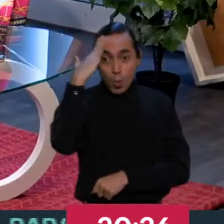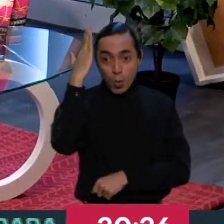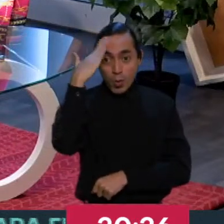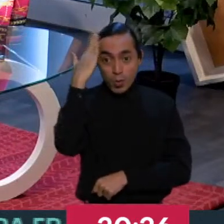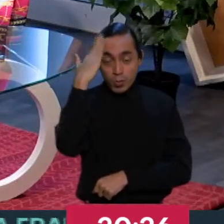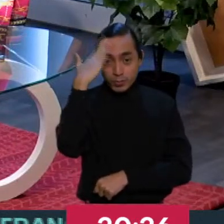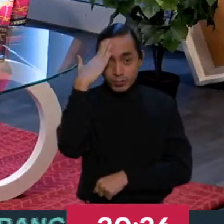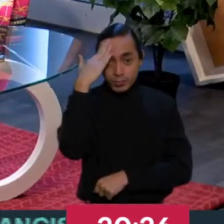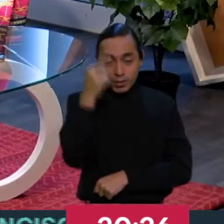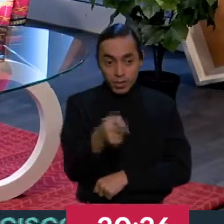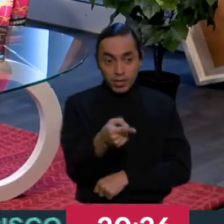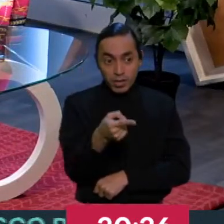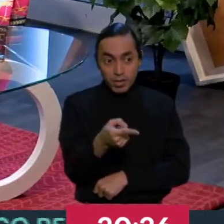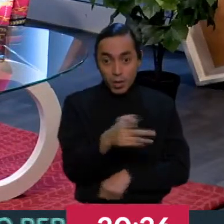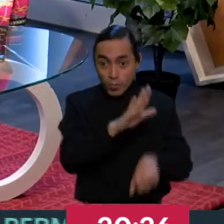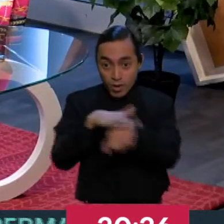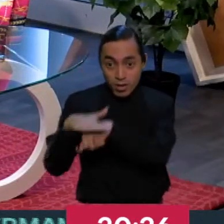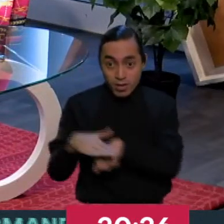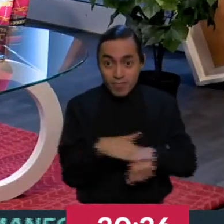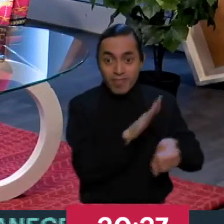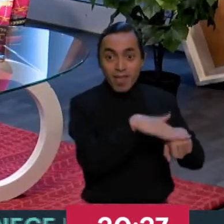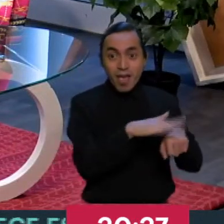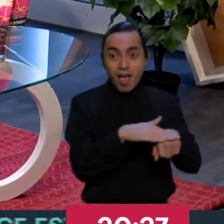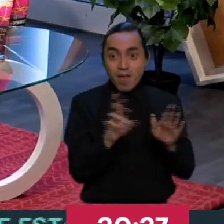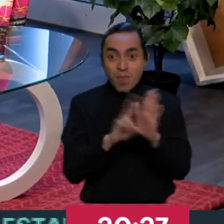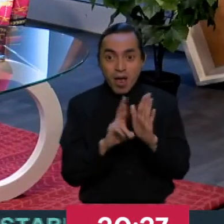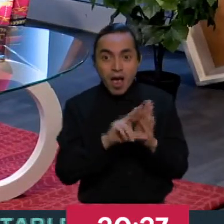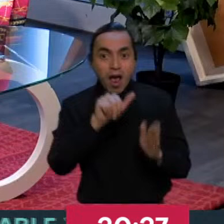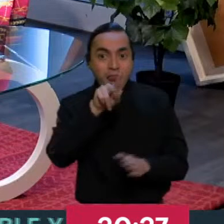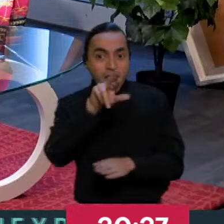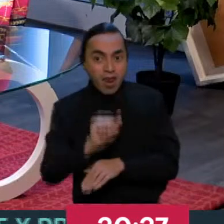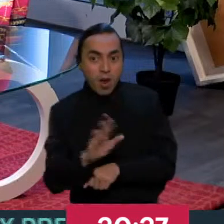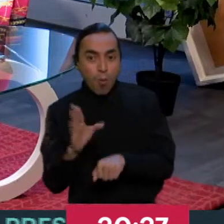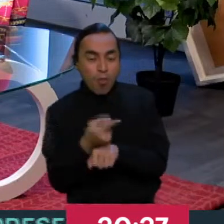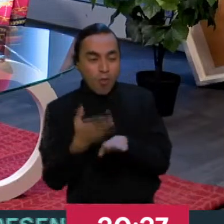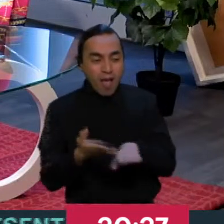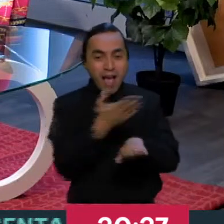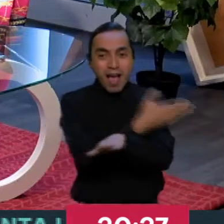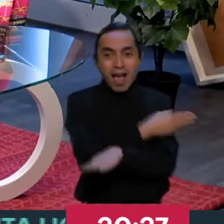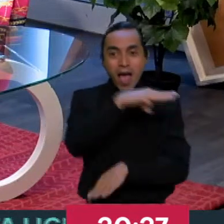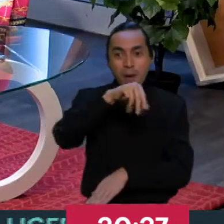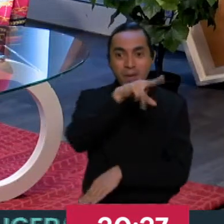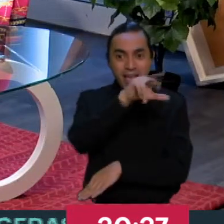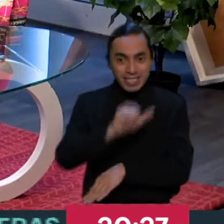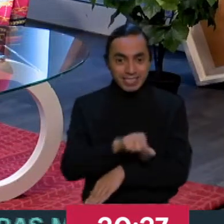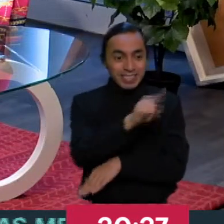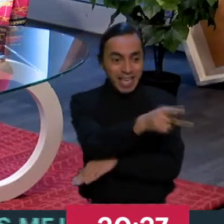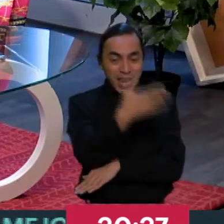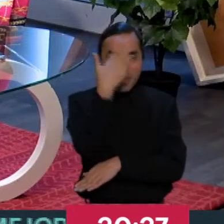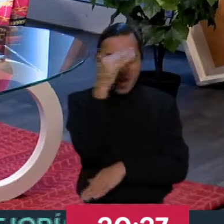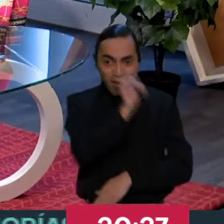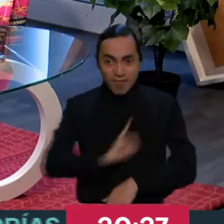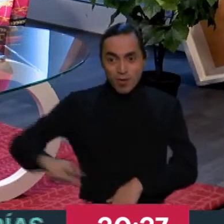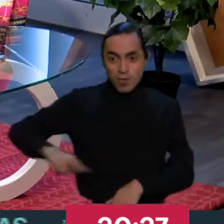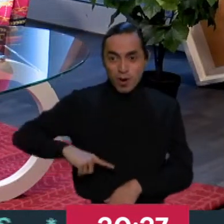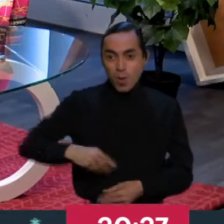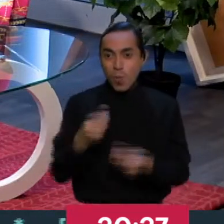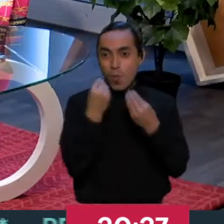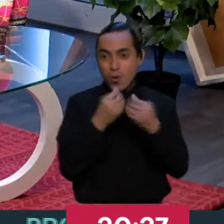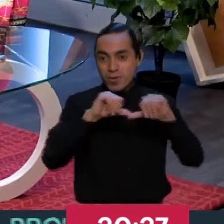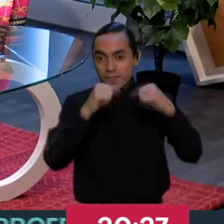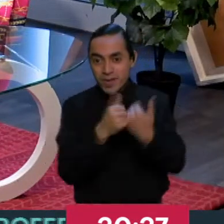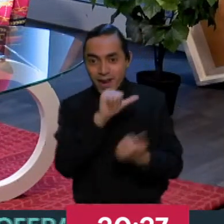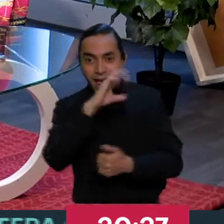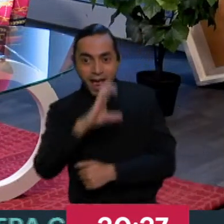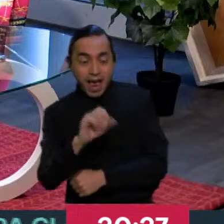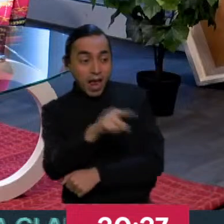gobernante haya querido emitir una declaratoria de alerta. Cuando el anterior jefe de gobierno, Mancera, fue jefe de gobierno, muchas asociaciones civiles le